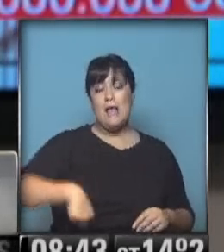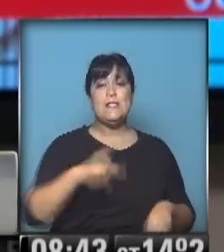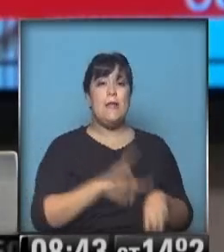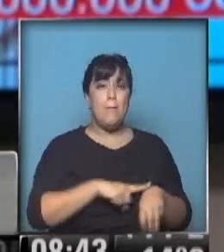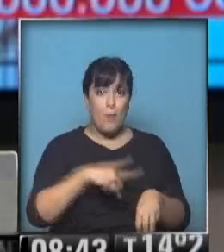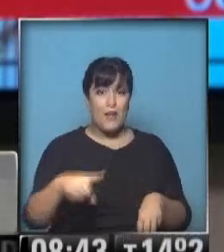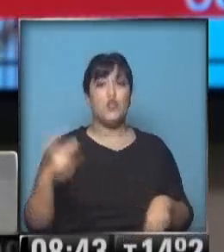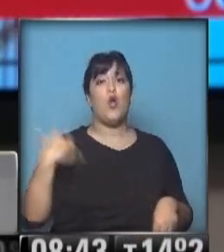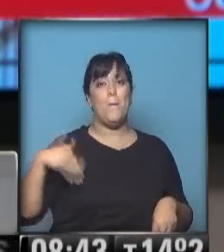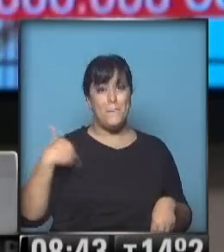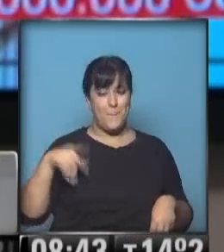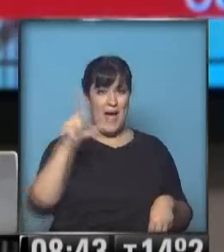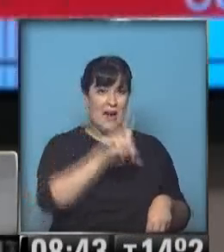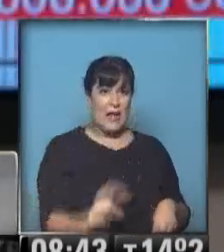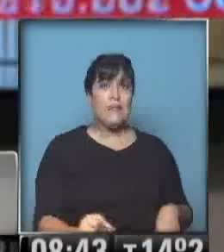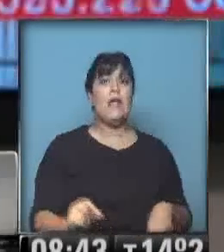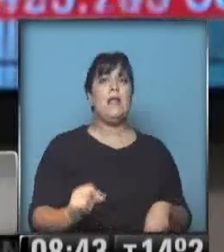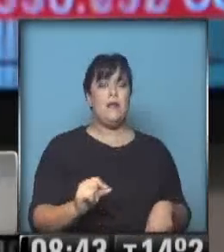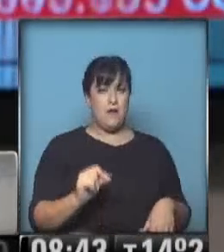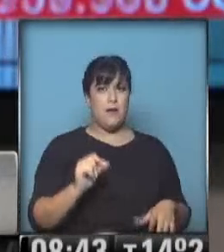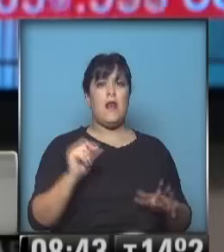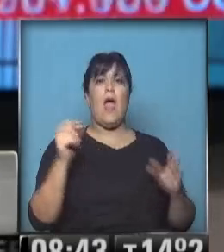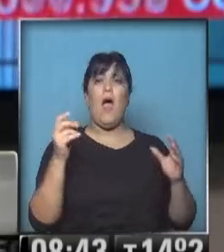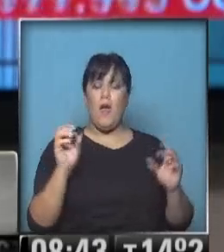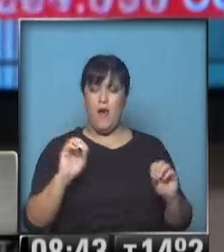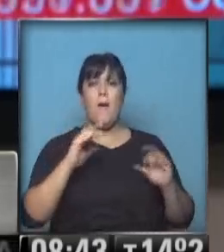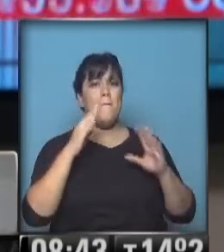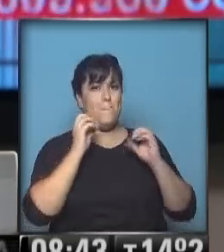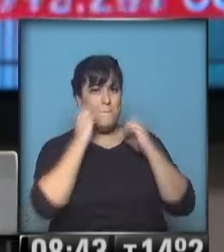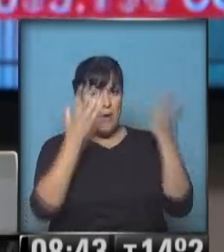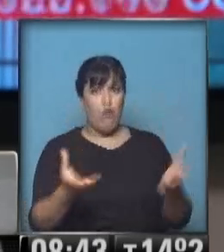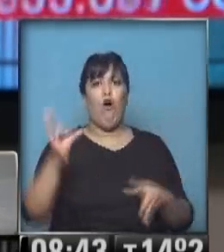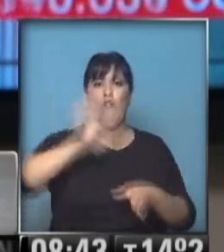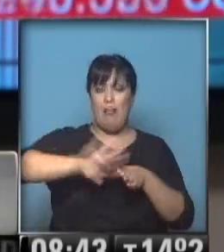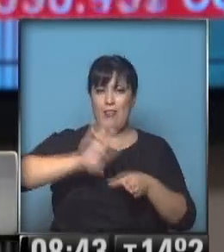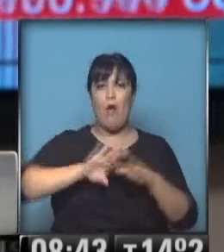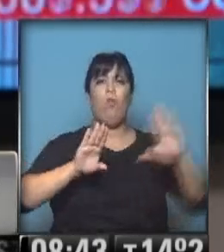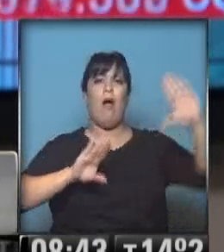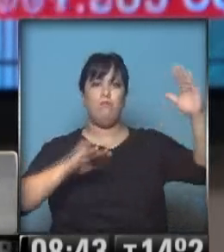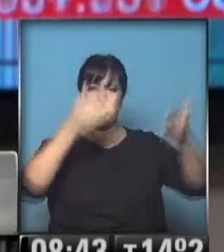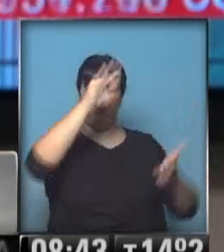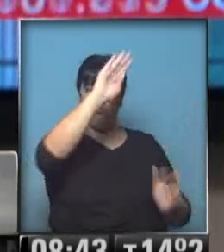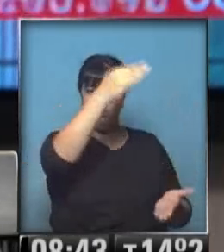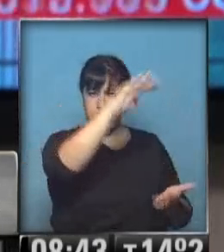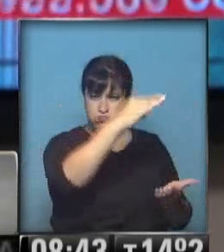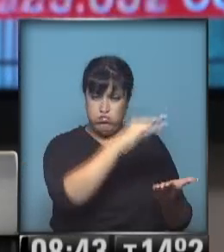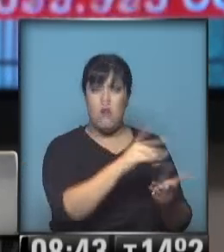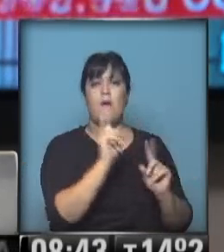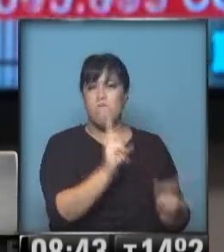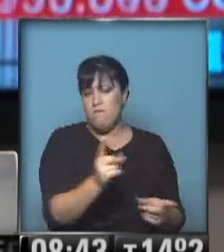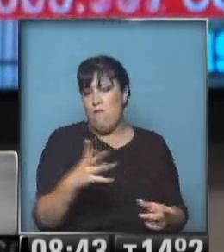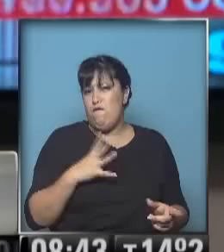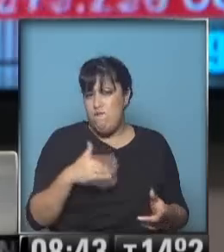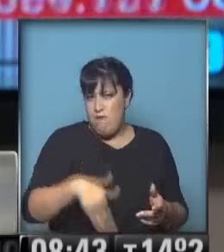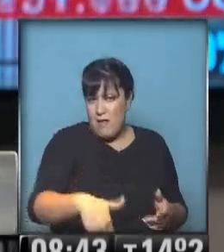país empieza a lograr liberarse de ese yugo de la deuda externa inclusive cerrando hasta los últimos eslabones que